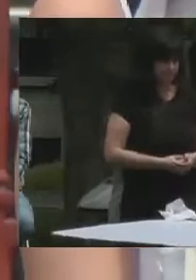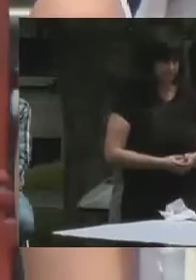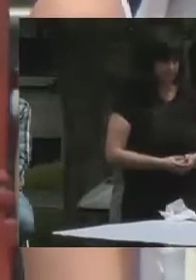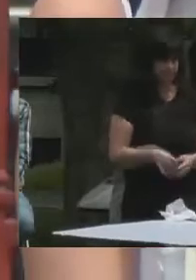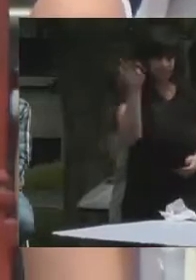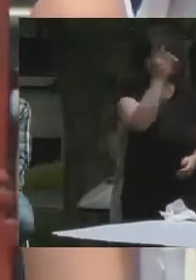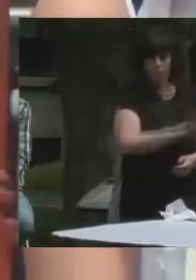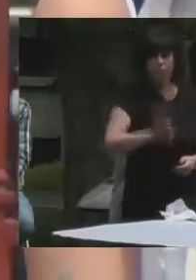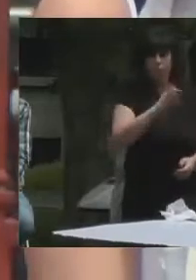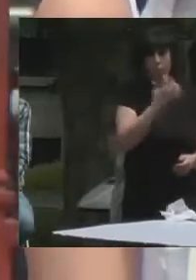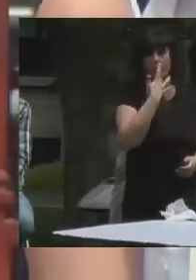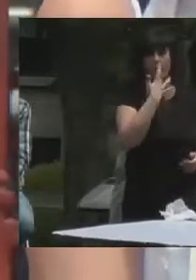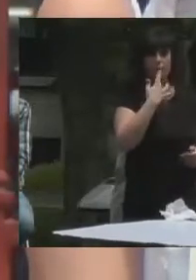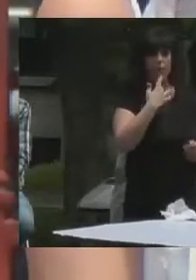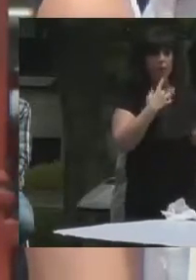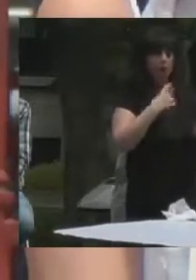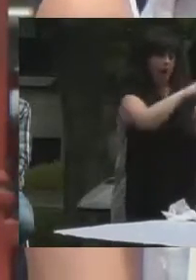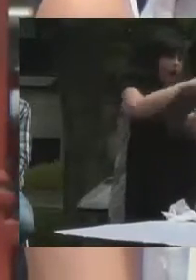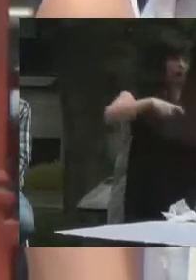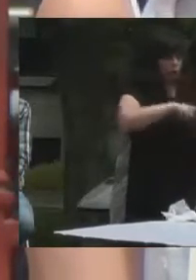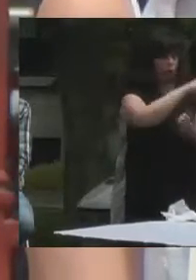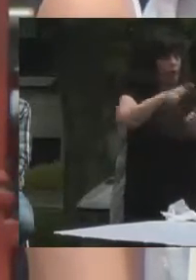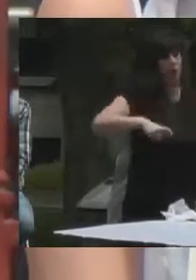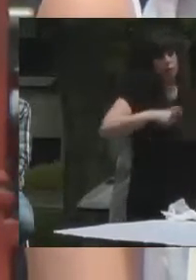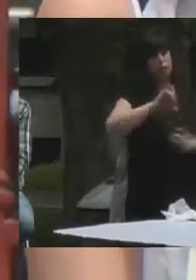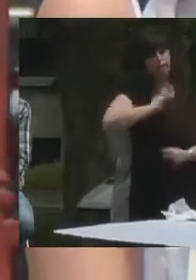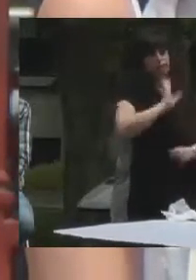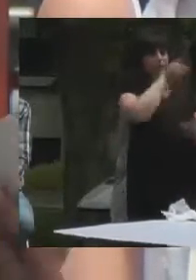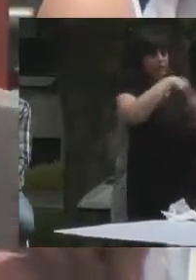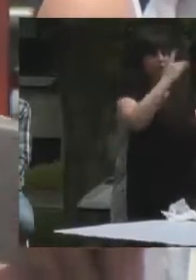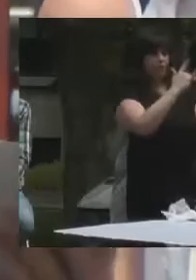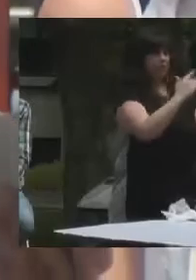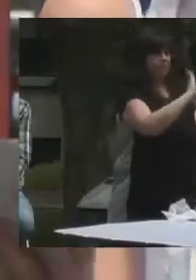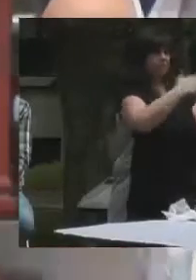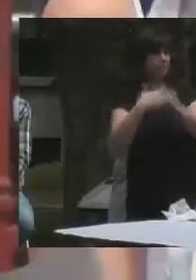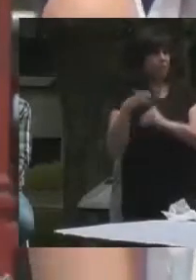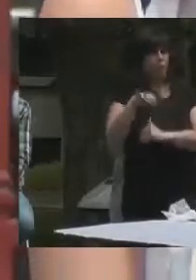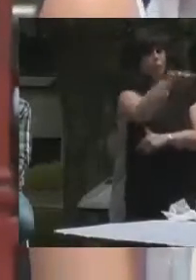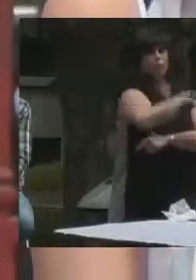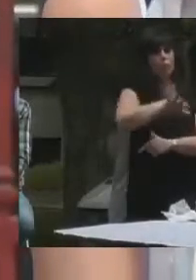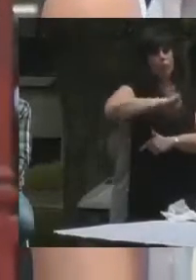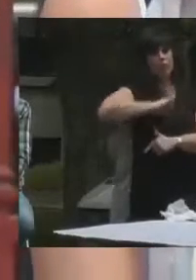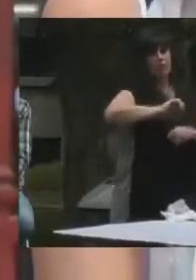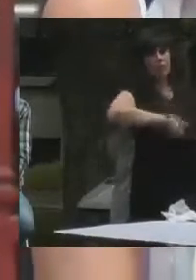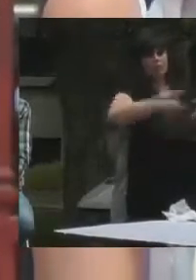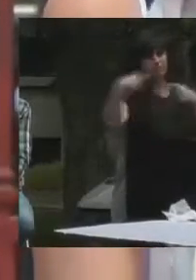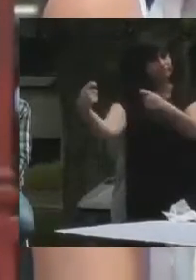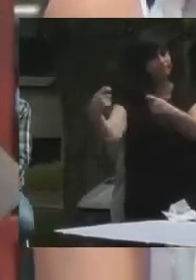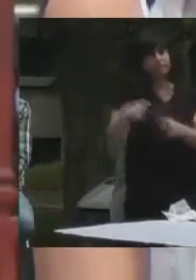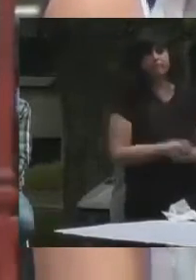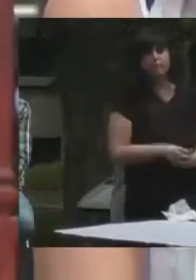onde todos os anos pechan camas nos nosos hospitais ou nos desestructuran as áreas sanitarias